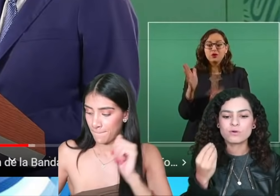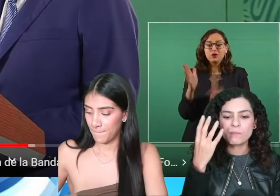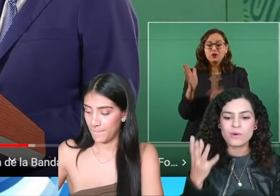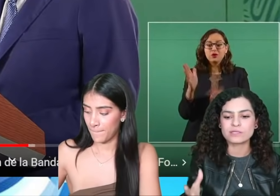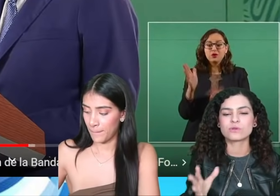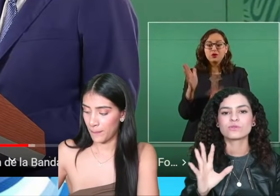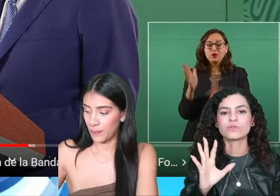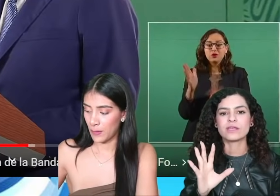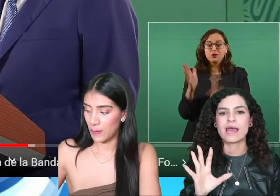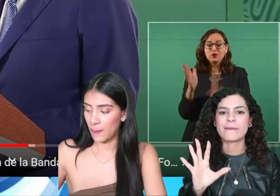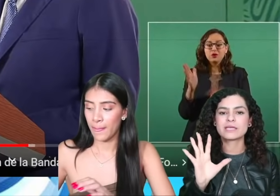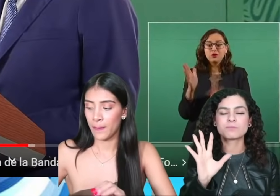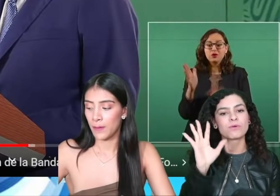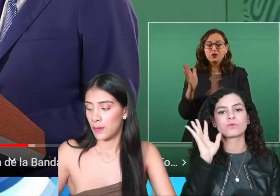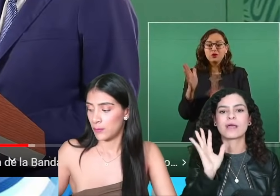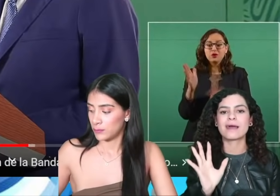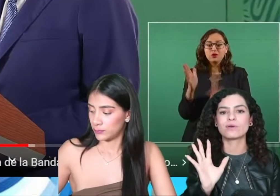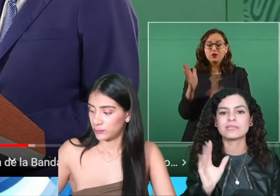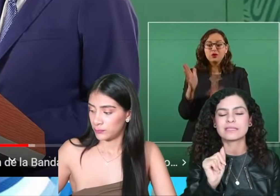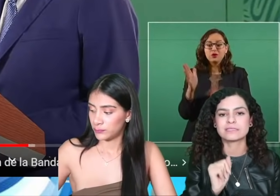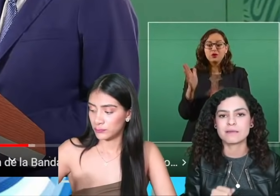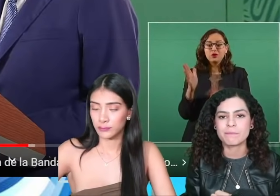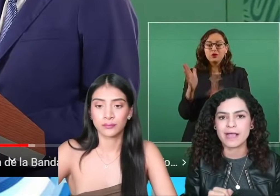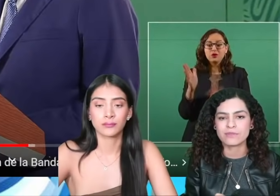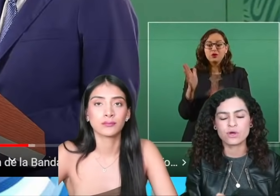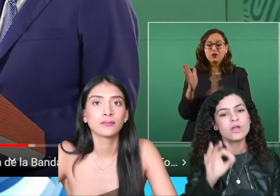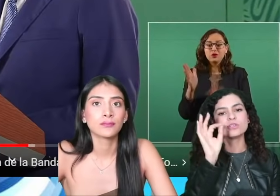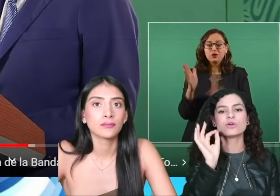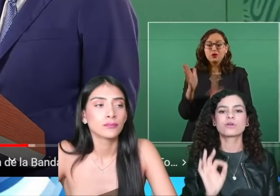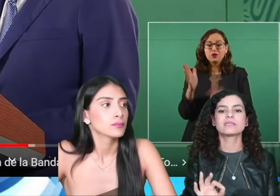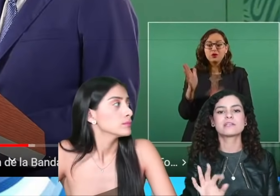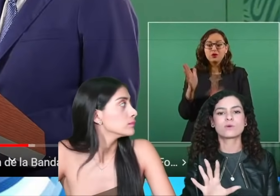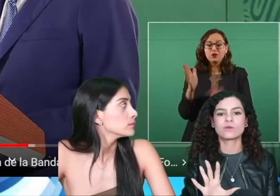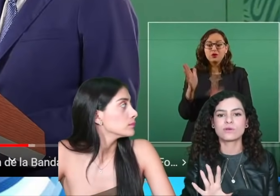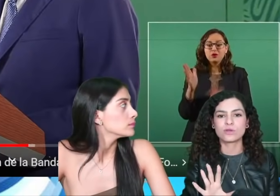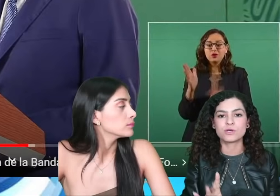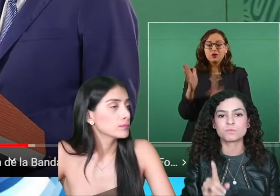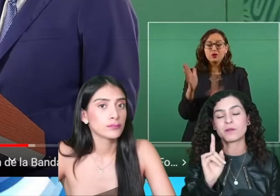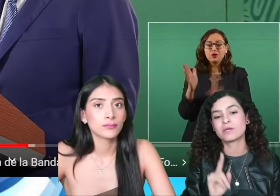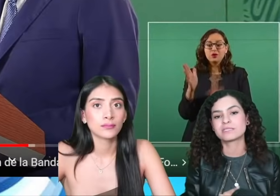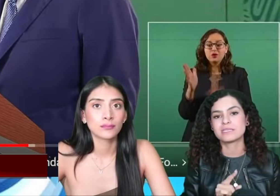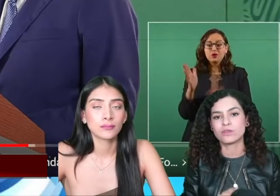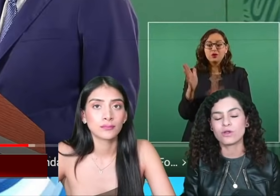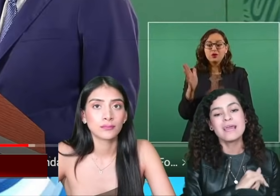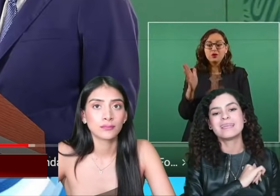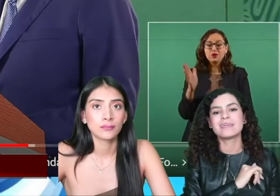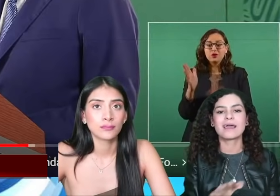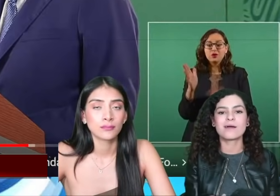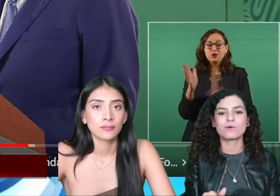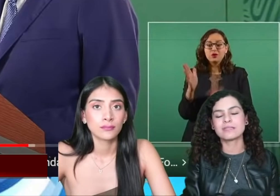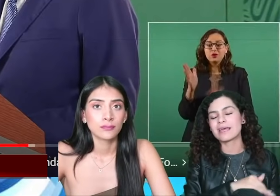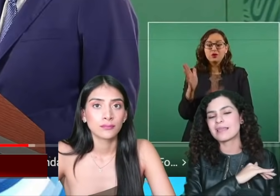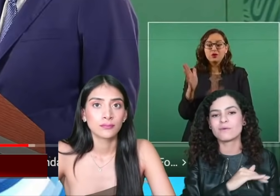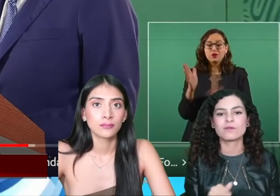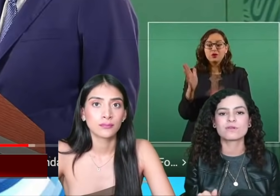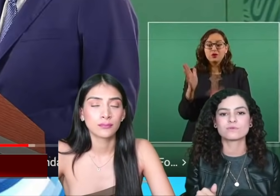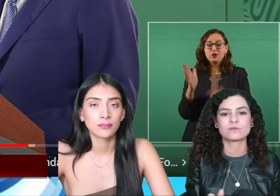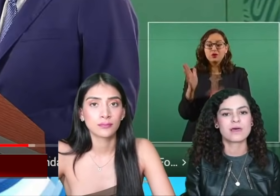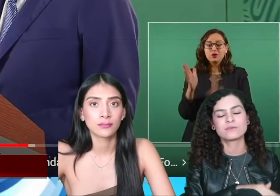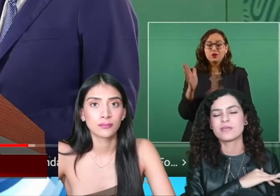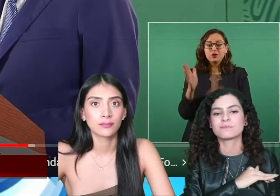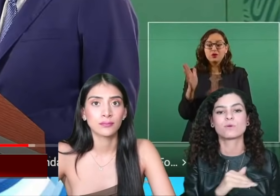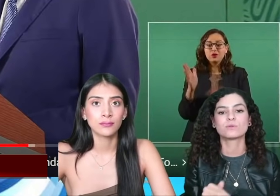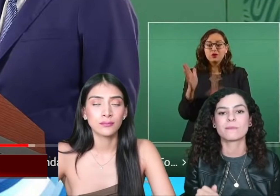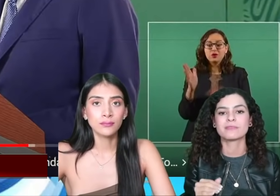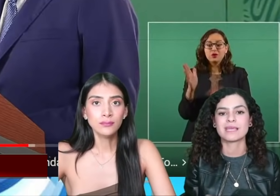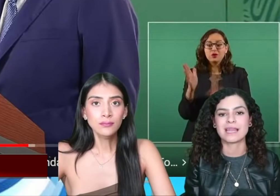un puesto en donde nada más por tu cara bonita te estén pagando? Yo creo que es el sueño de todos, pero este señor, ni cara bonita, ni buenos resultados,